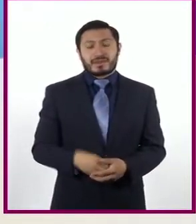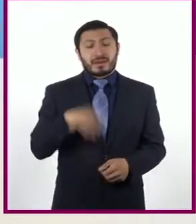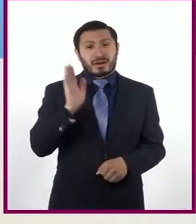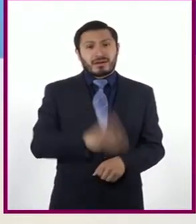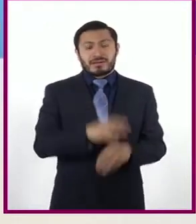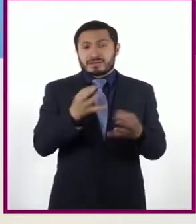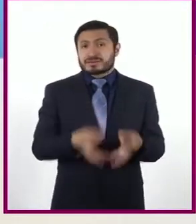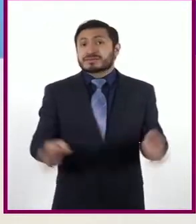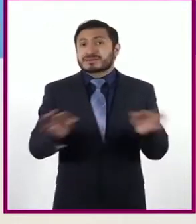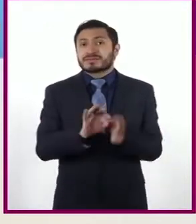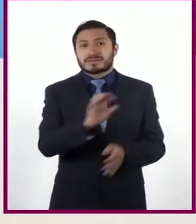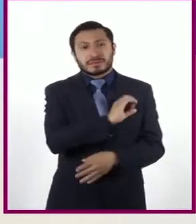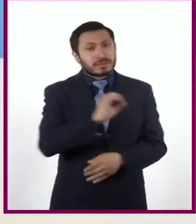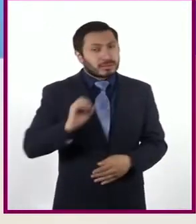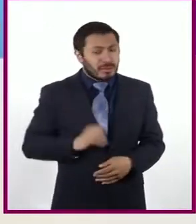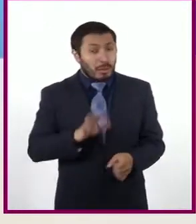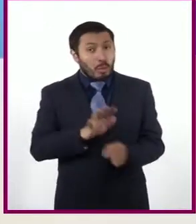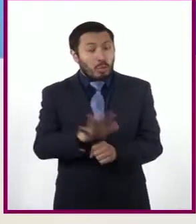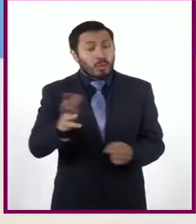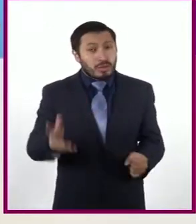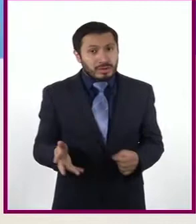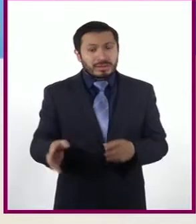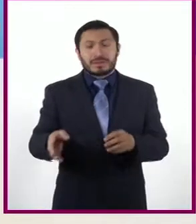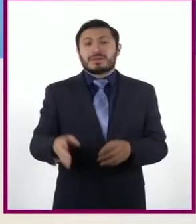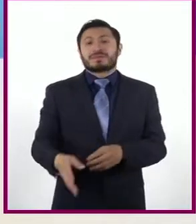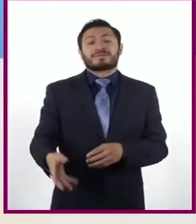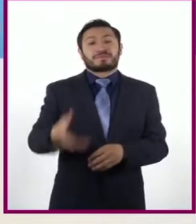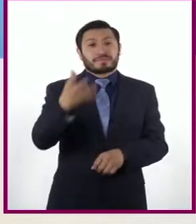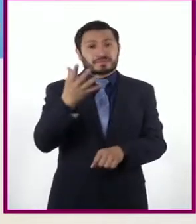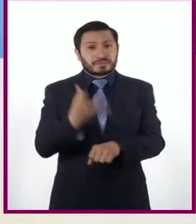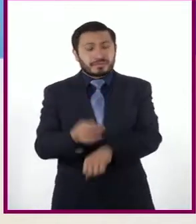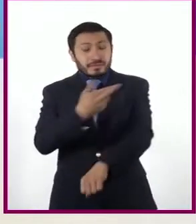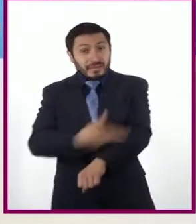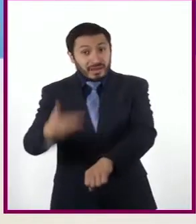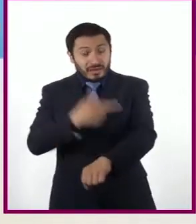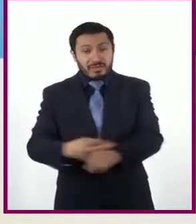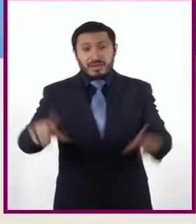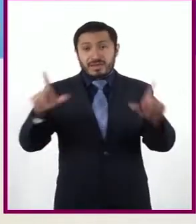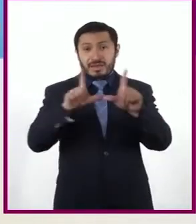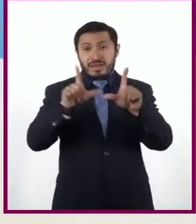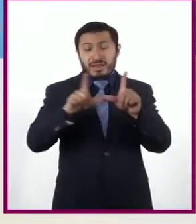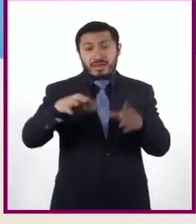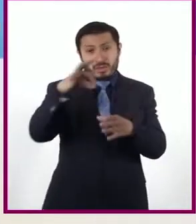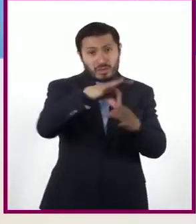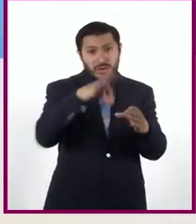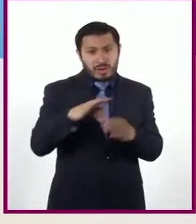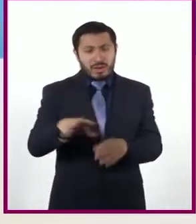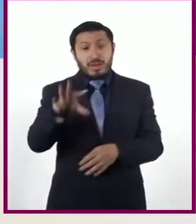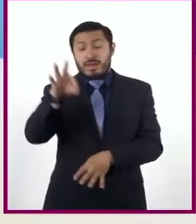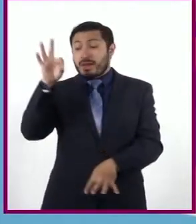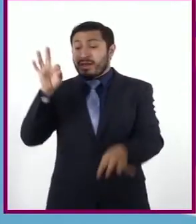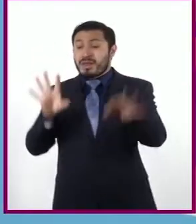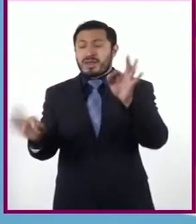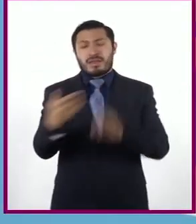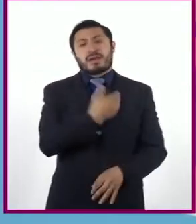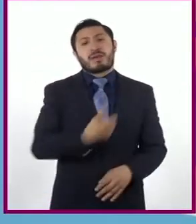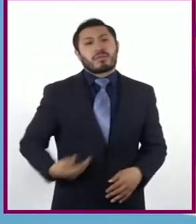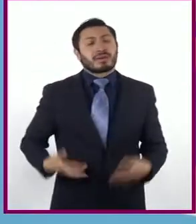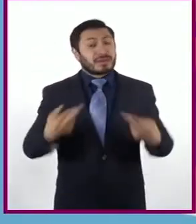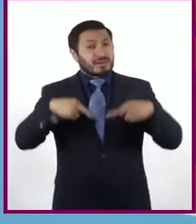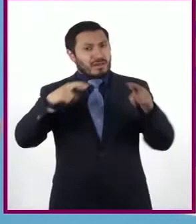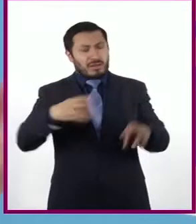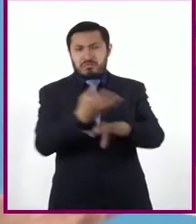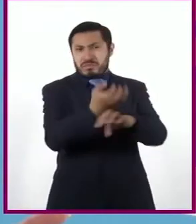principales obligaciones se encuentra el trámite de la credencial electoral para votar y elegir a sus representantes.